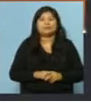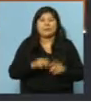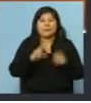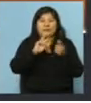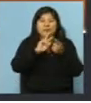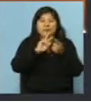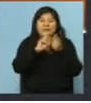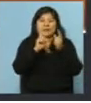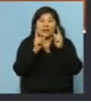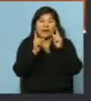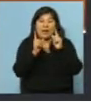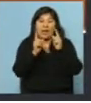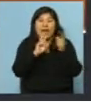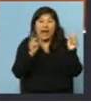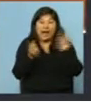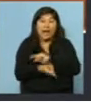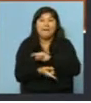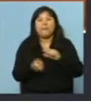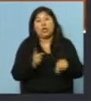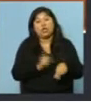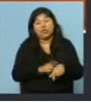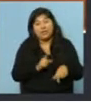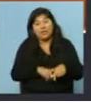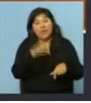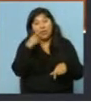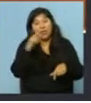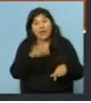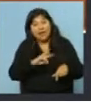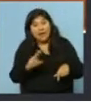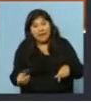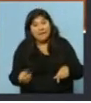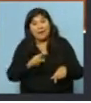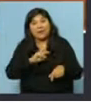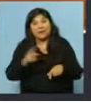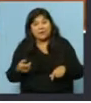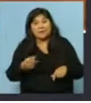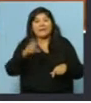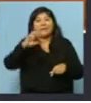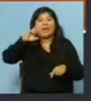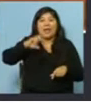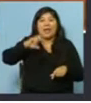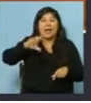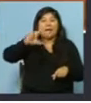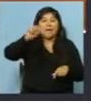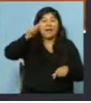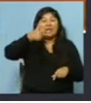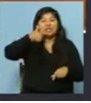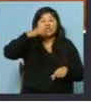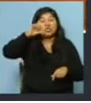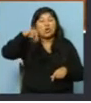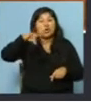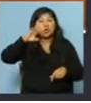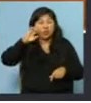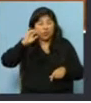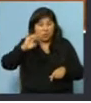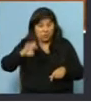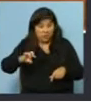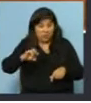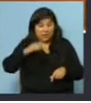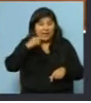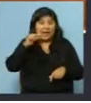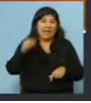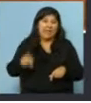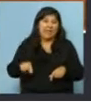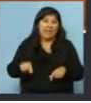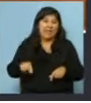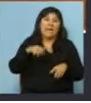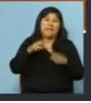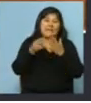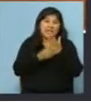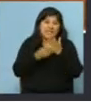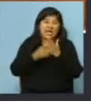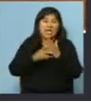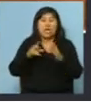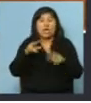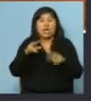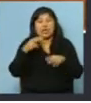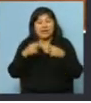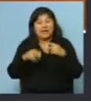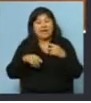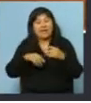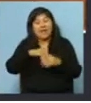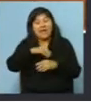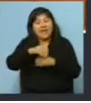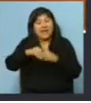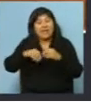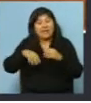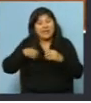reprogramación de Plazo NUP. Debido a la delicada situación social que atraviesa la provincia, el Ministerio de Desarrollo Humano realizó